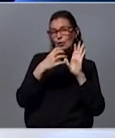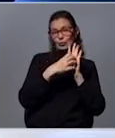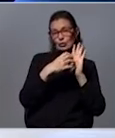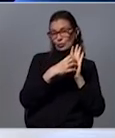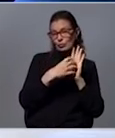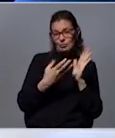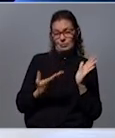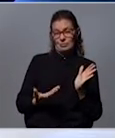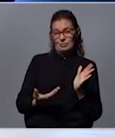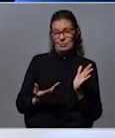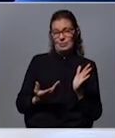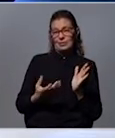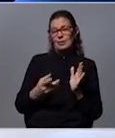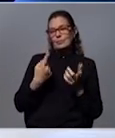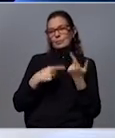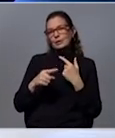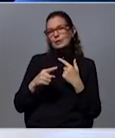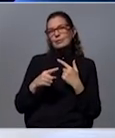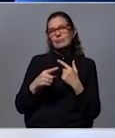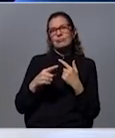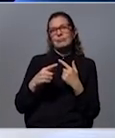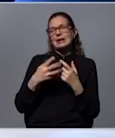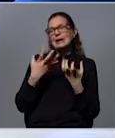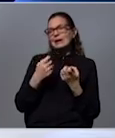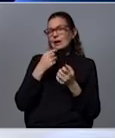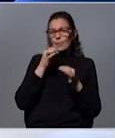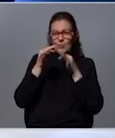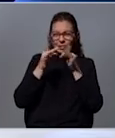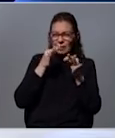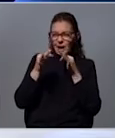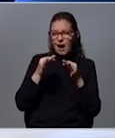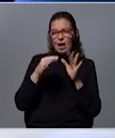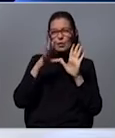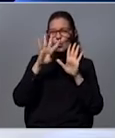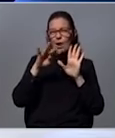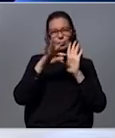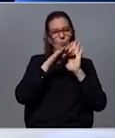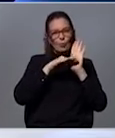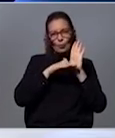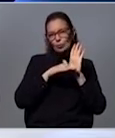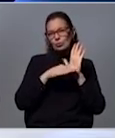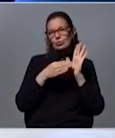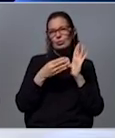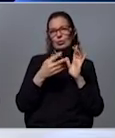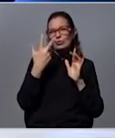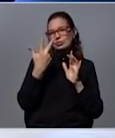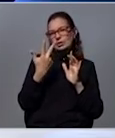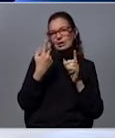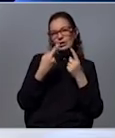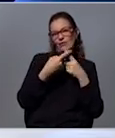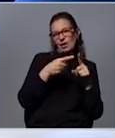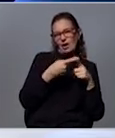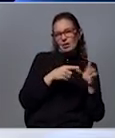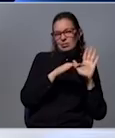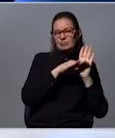explica fue explicitada la iniciativa que consistía bastante sencillo son cuatro puntos nada más con tres disposiciones transitorias